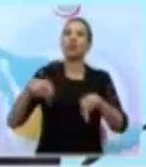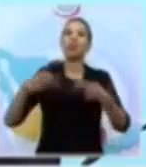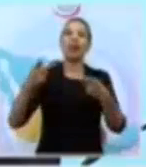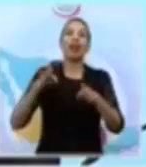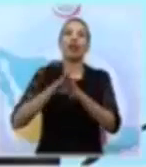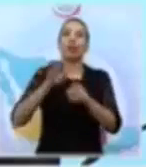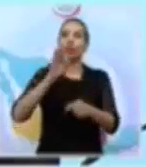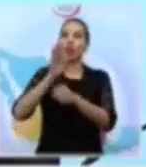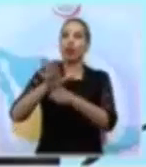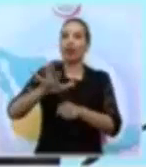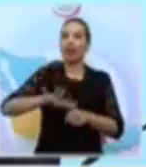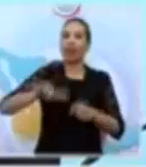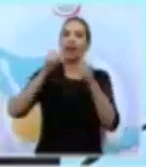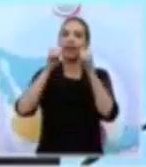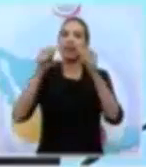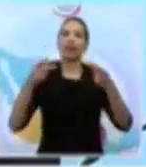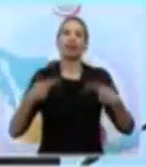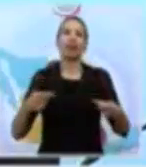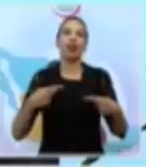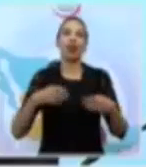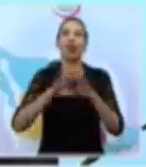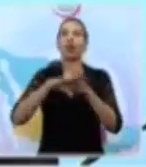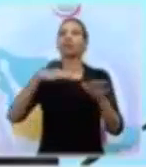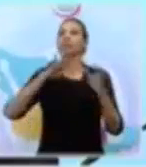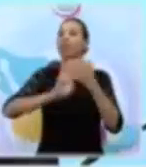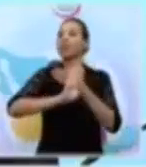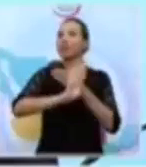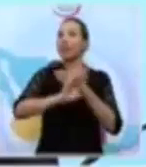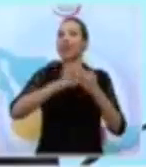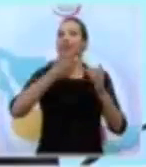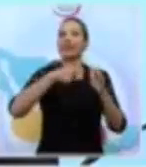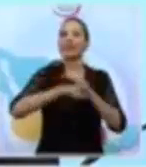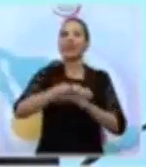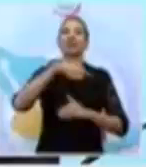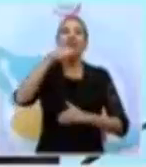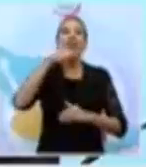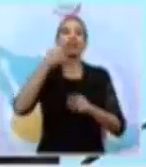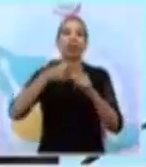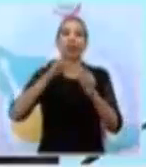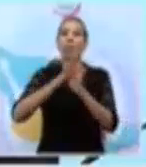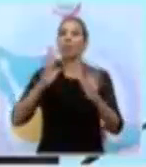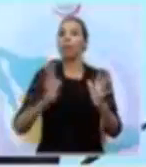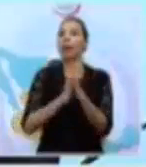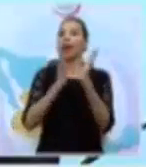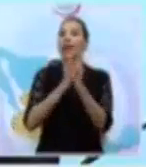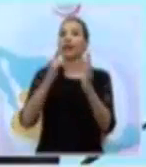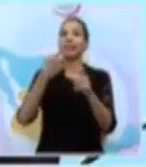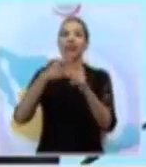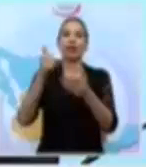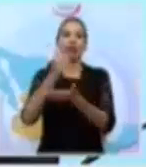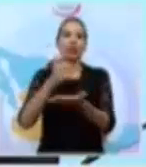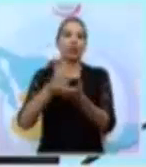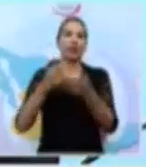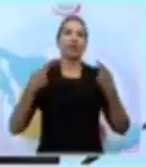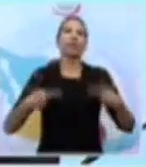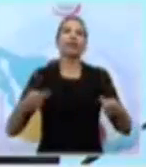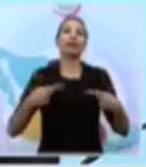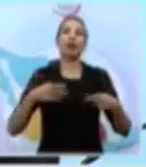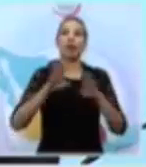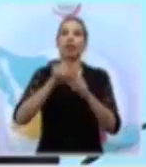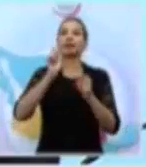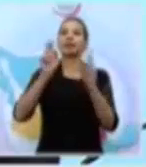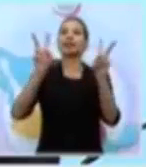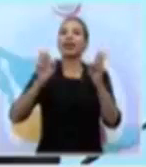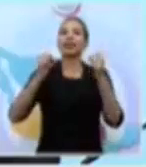Protección Civil y Anticorrupción y Participación Ciudadana en el eje de Seguridad